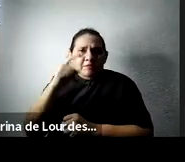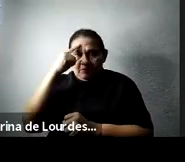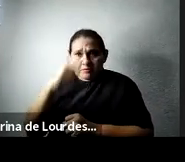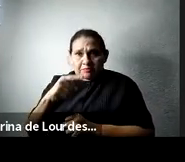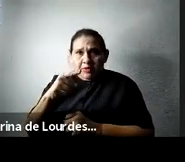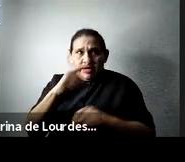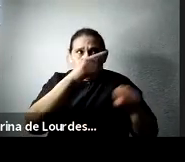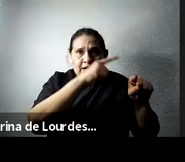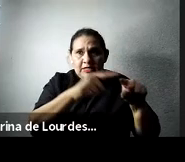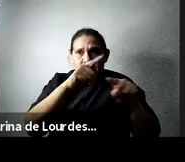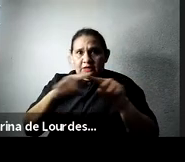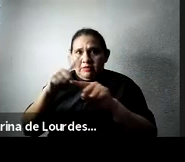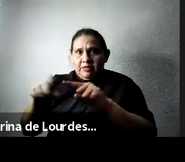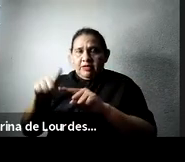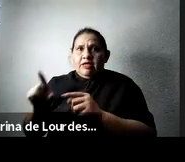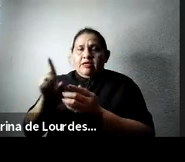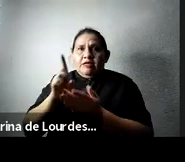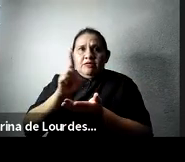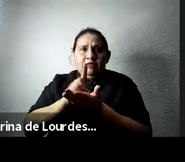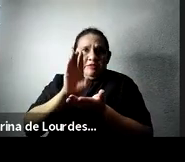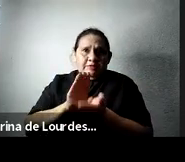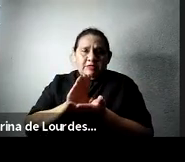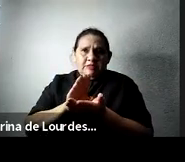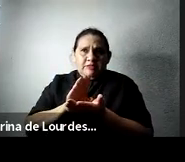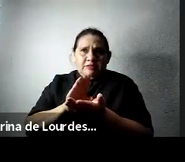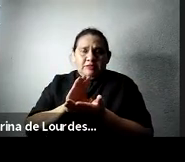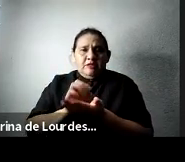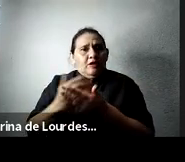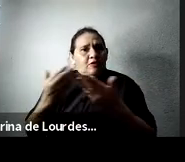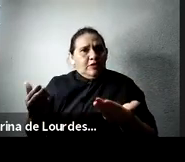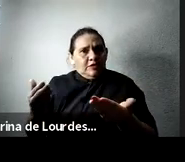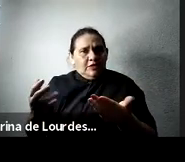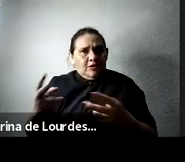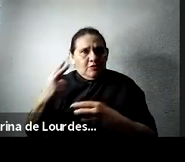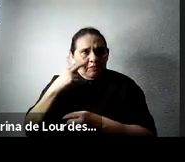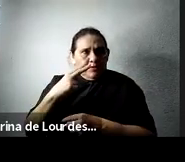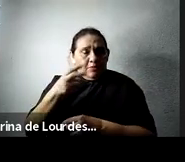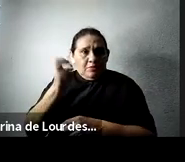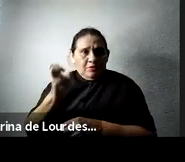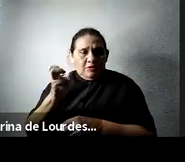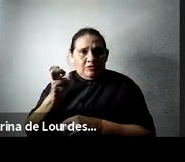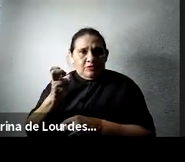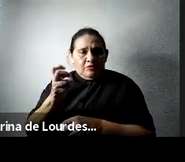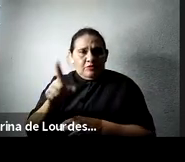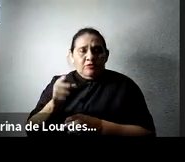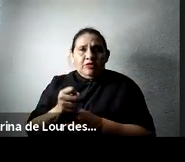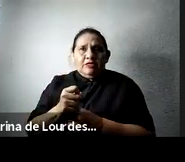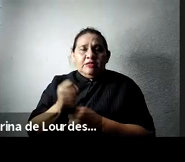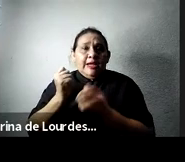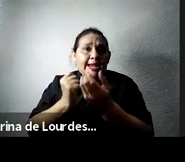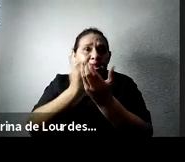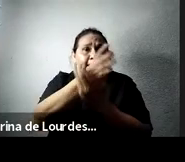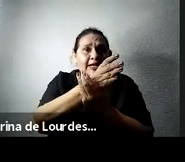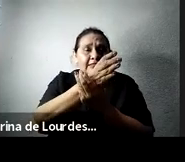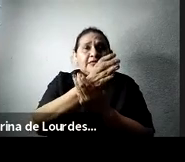para diferentes tipos de discapacidad que ahorita ya lo vimos. Y esto es lo que se llama acceso universal. O